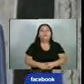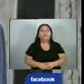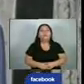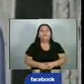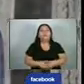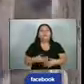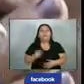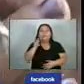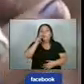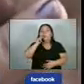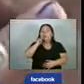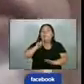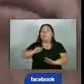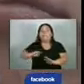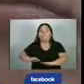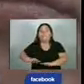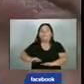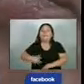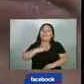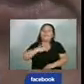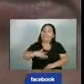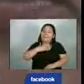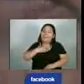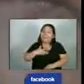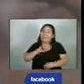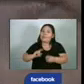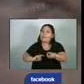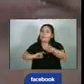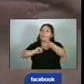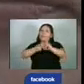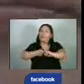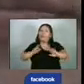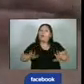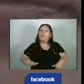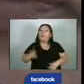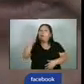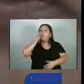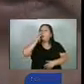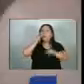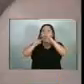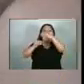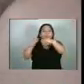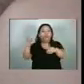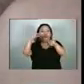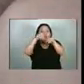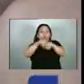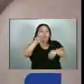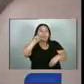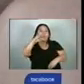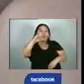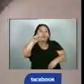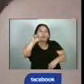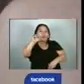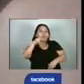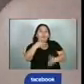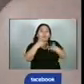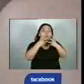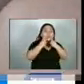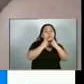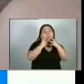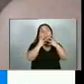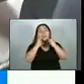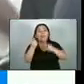Y es que dejar de fumar se vuelve complicado para las personas, ya que la cantidad de nicotina que contiene el producto es muy adictivo y sin